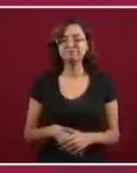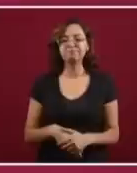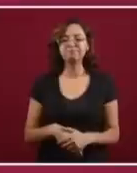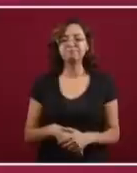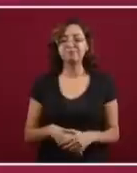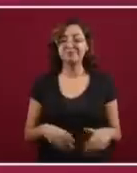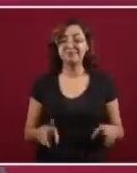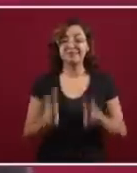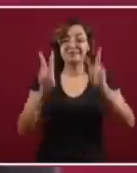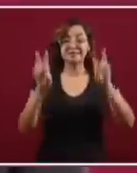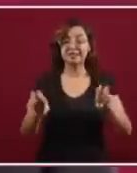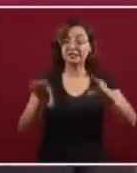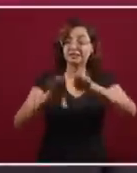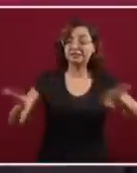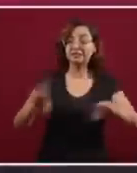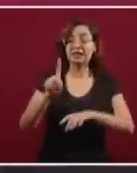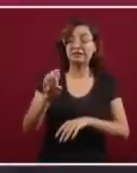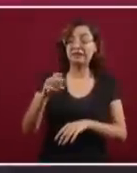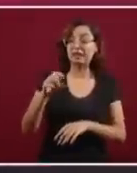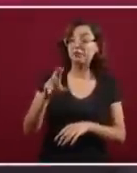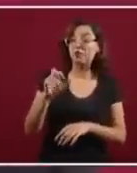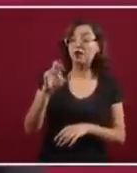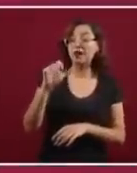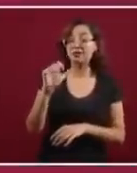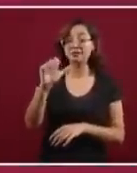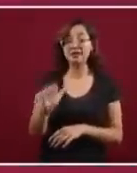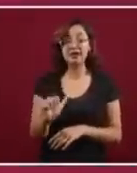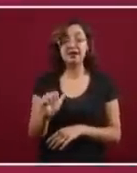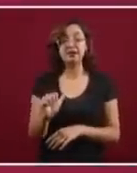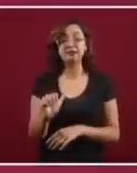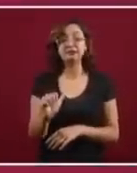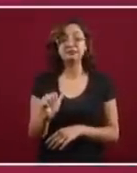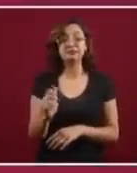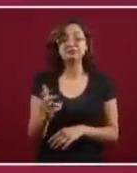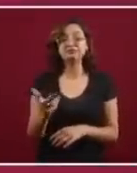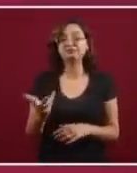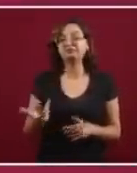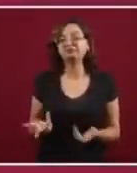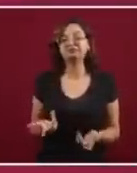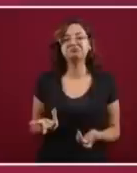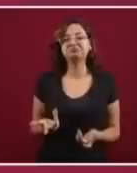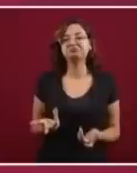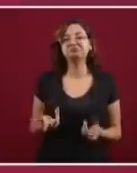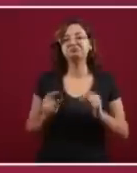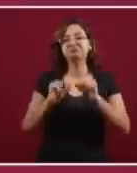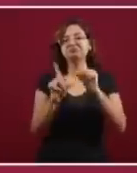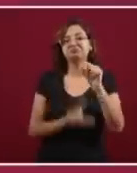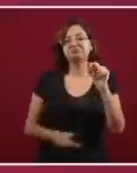democráticos el país solo